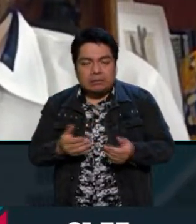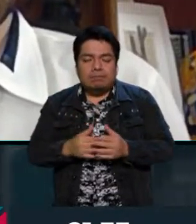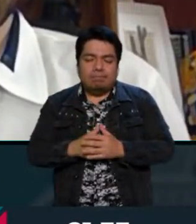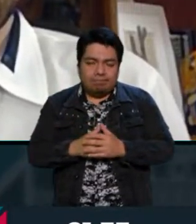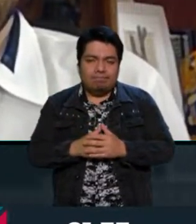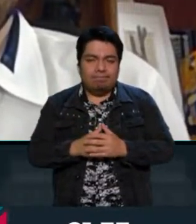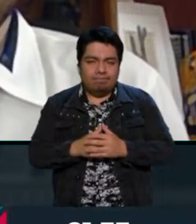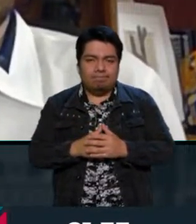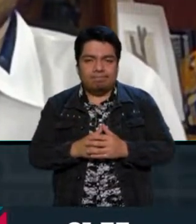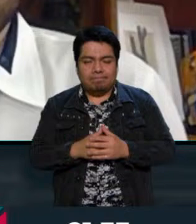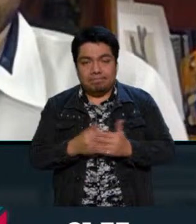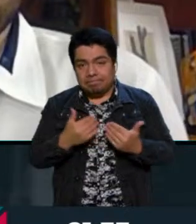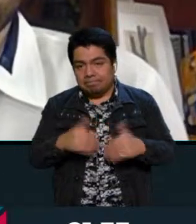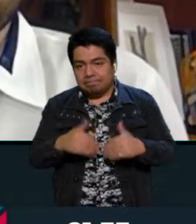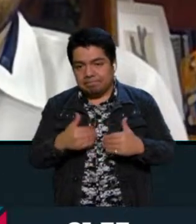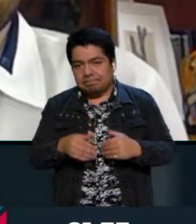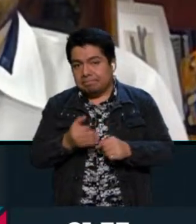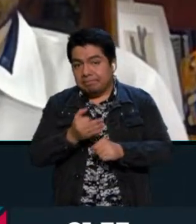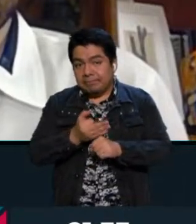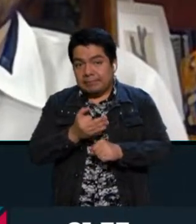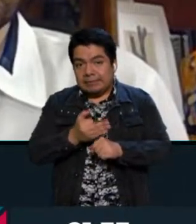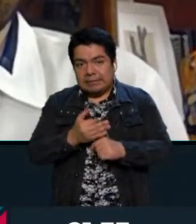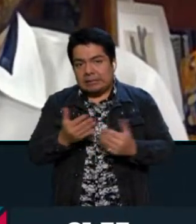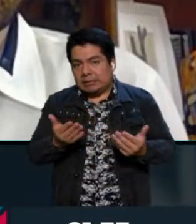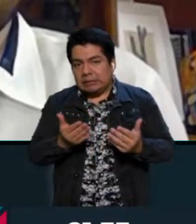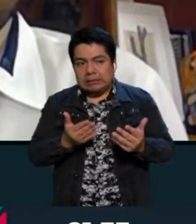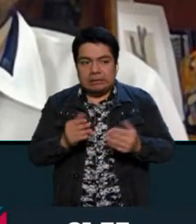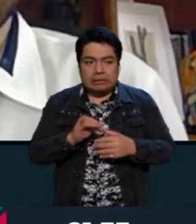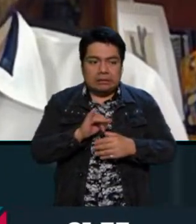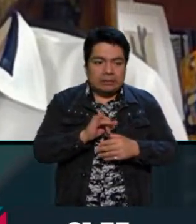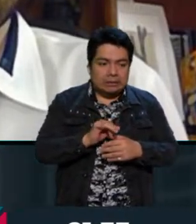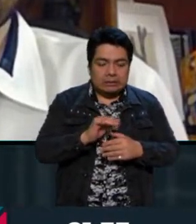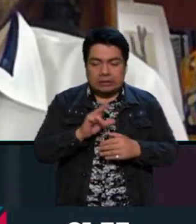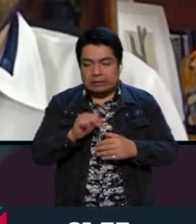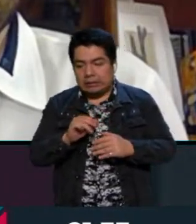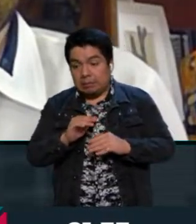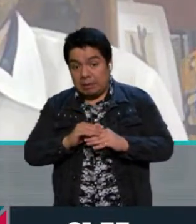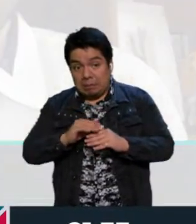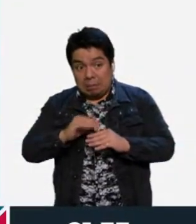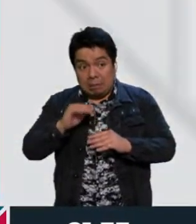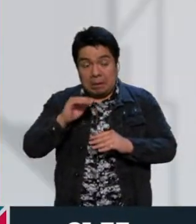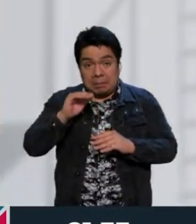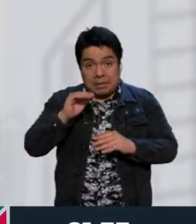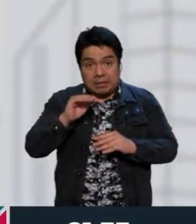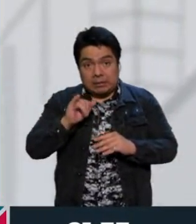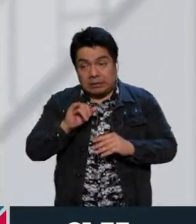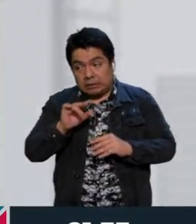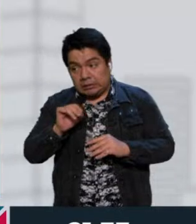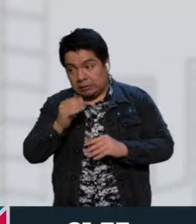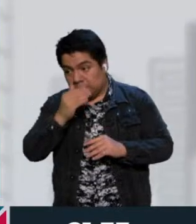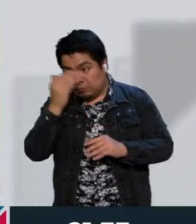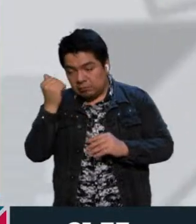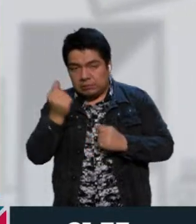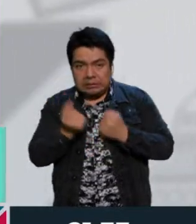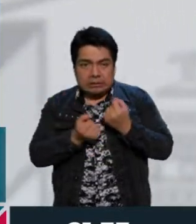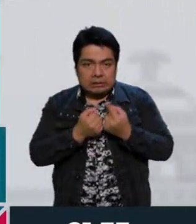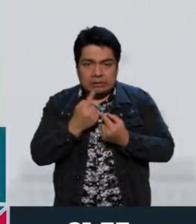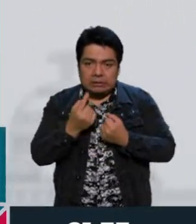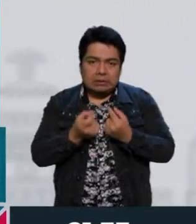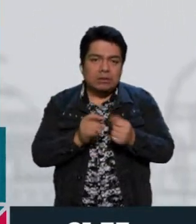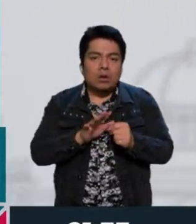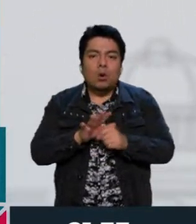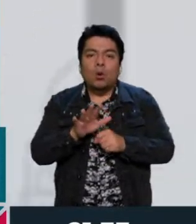un fenómeno por lo pronto bursátil, no sabemos si vaya a escalar a más y que tiene algunos síntomas. ¿Cuáles son